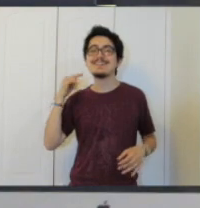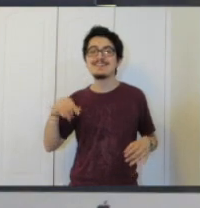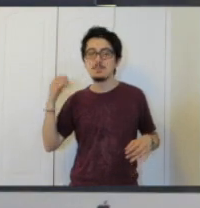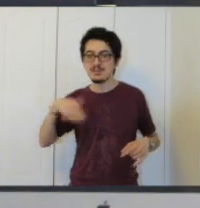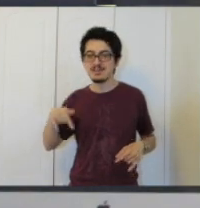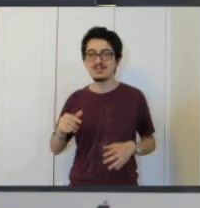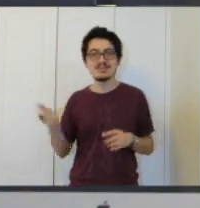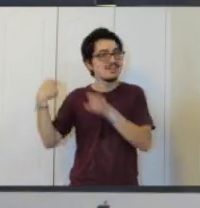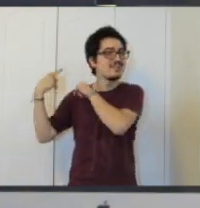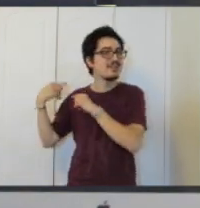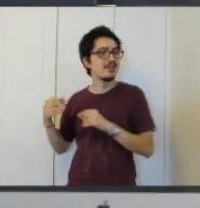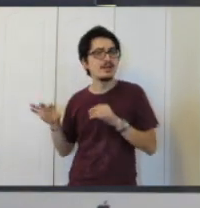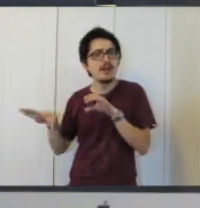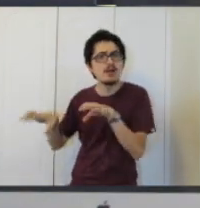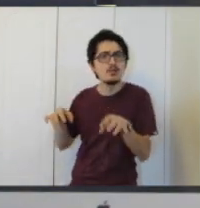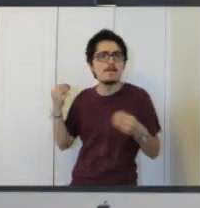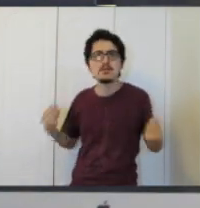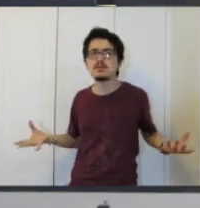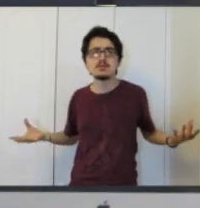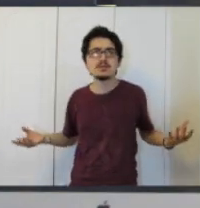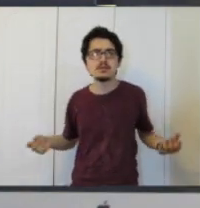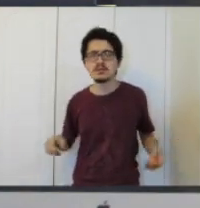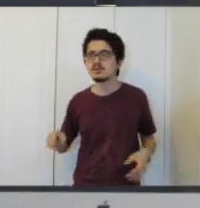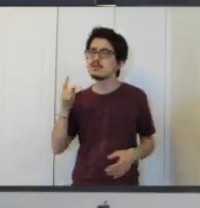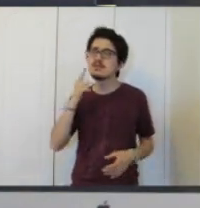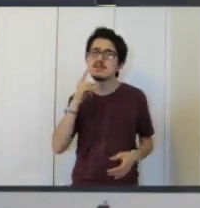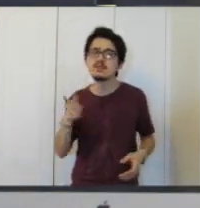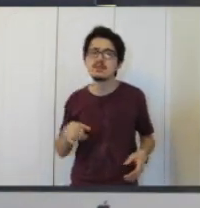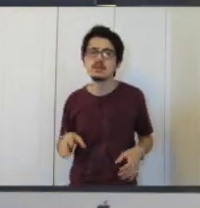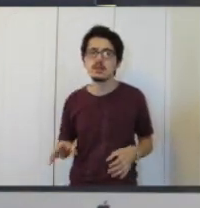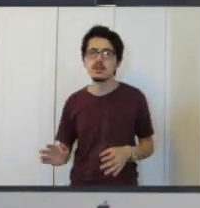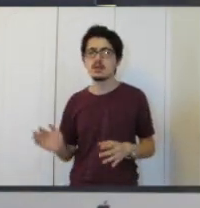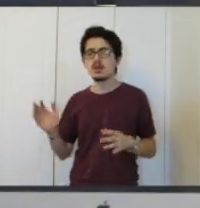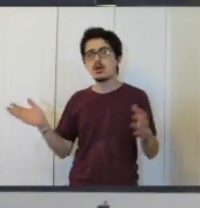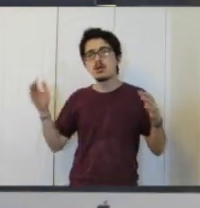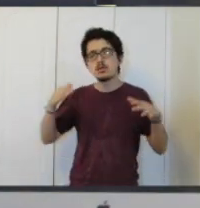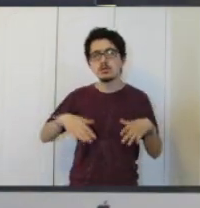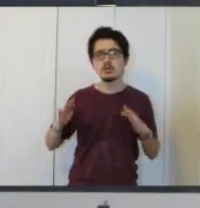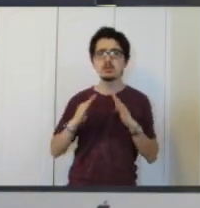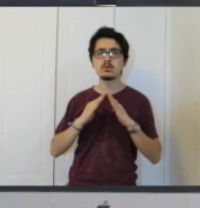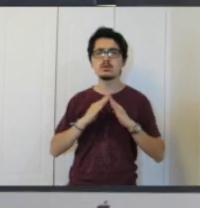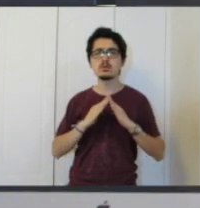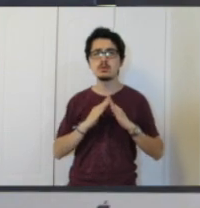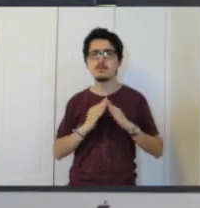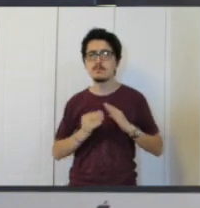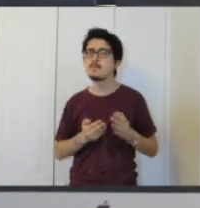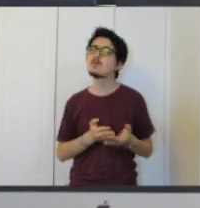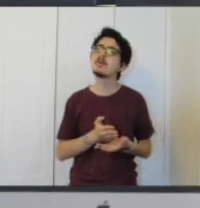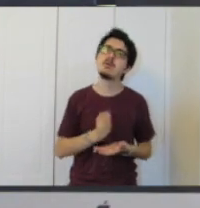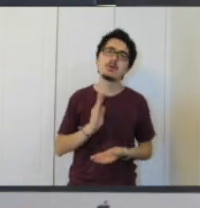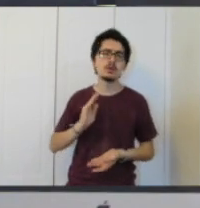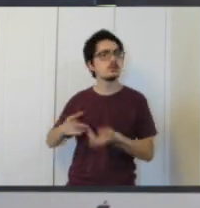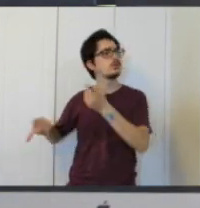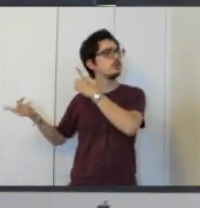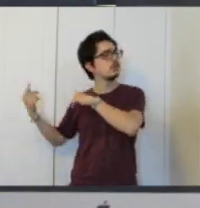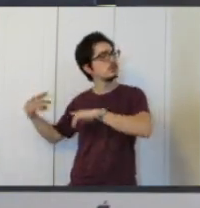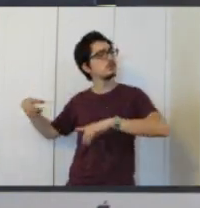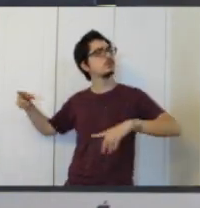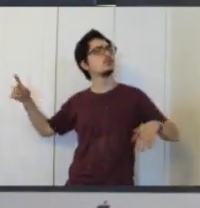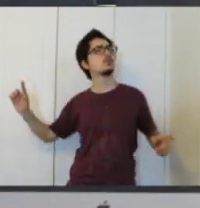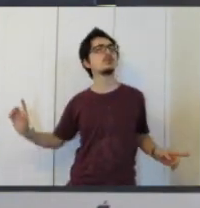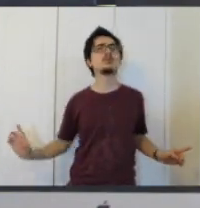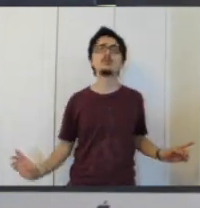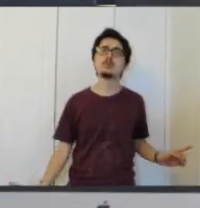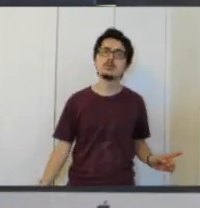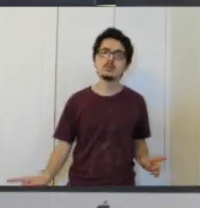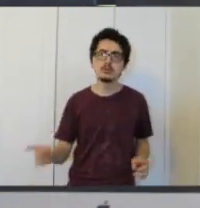ya la tercera parte de una trilogía que ya hemos estado hablando estos últimos meses, que partió con la nave de la